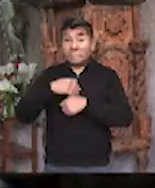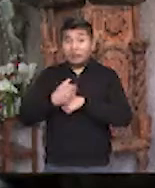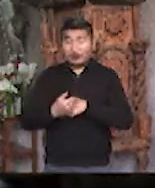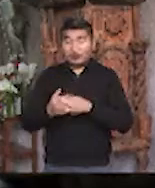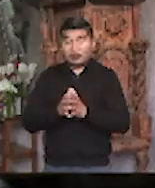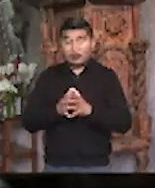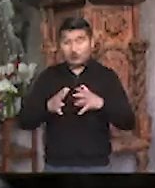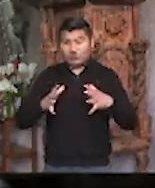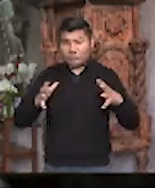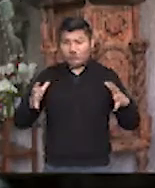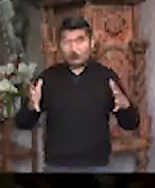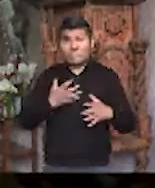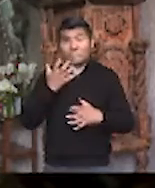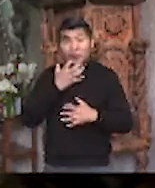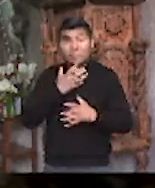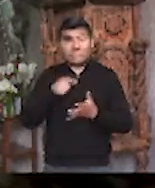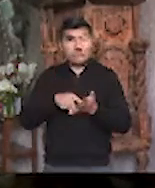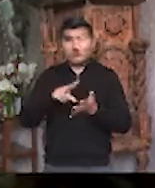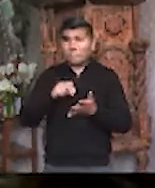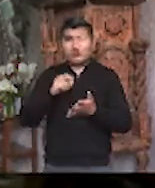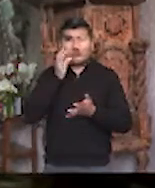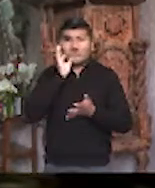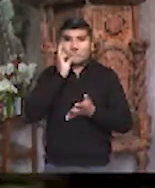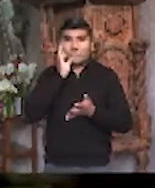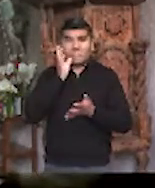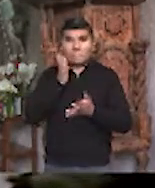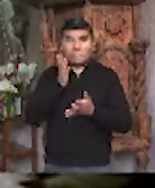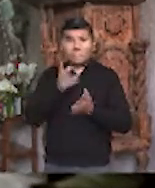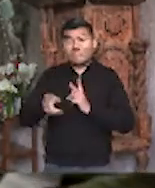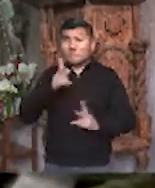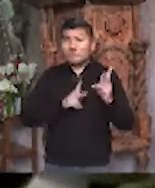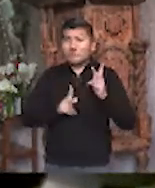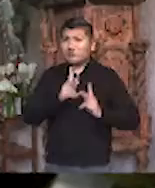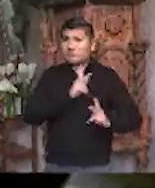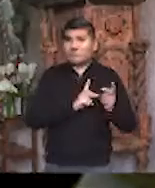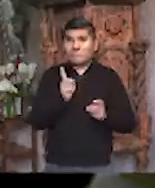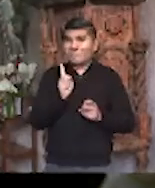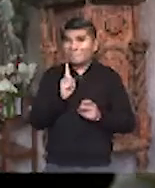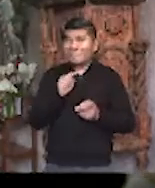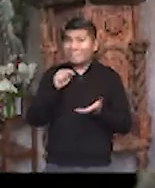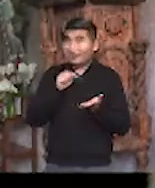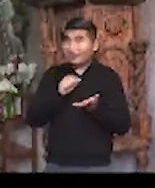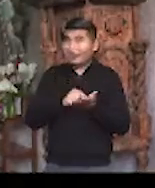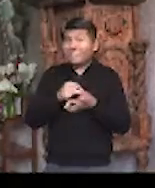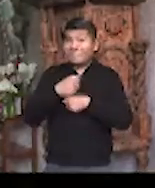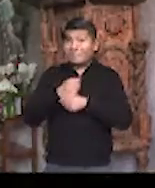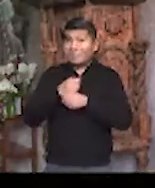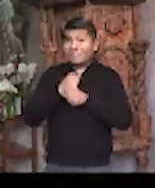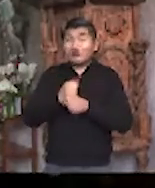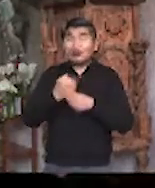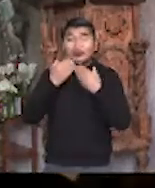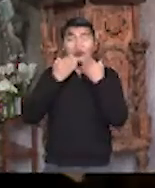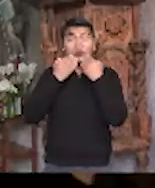panes no es el fruto de la racionalidad del hombre sino que es gracias